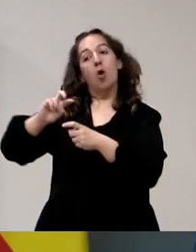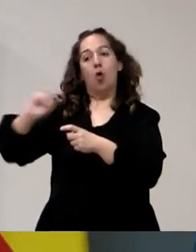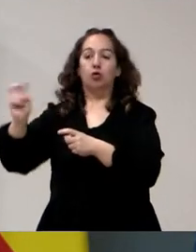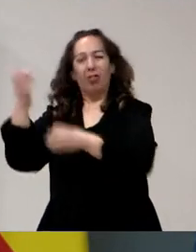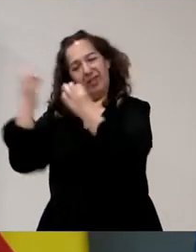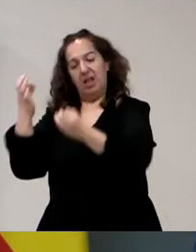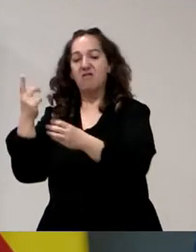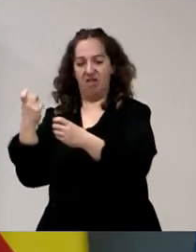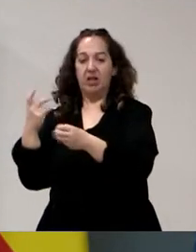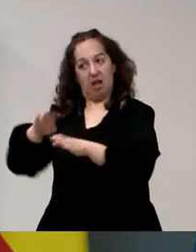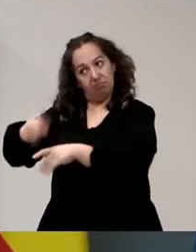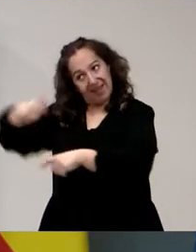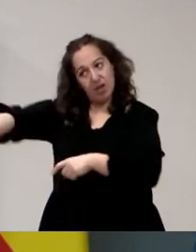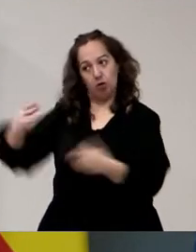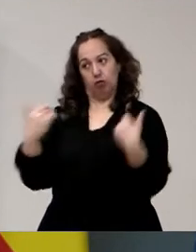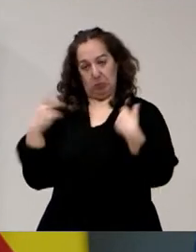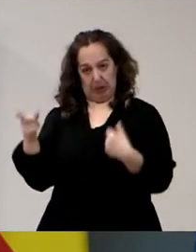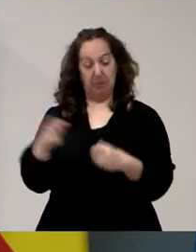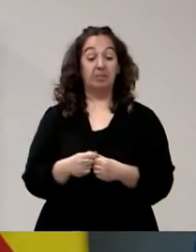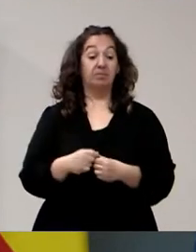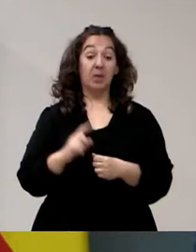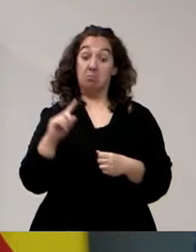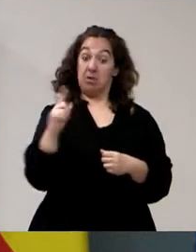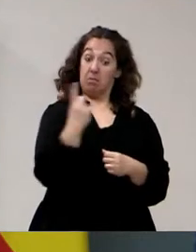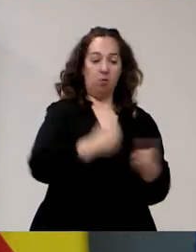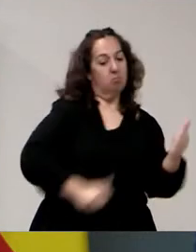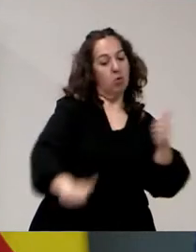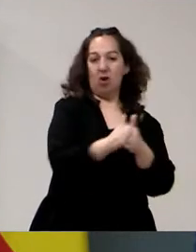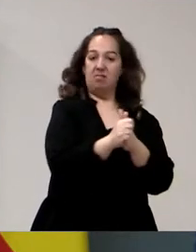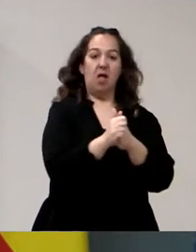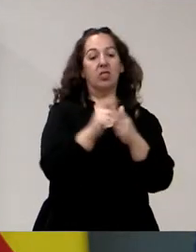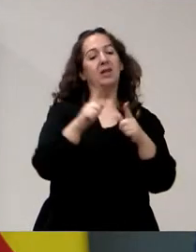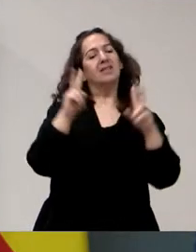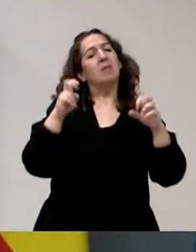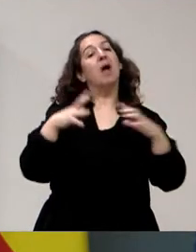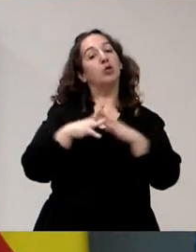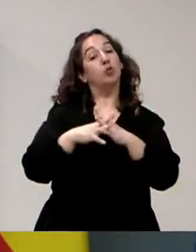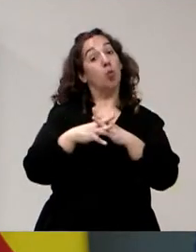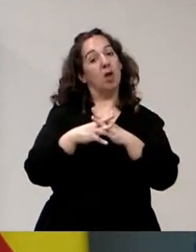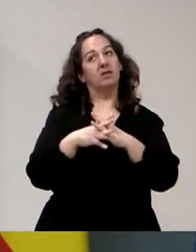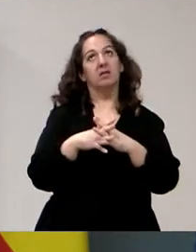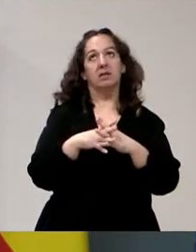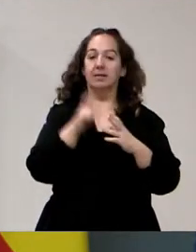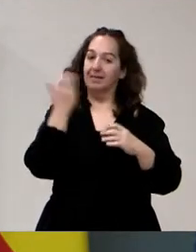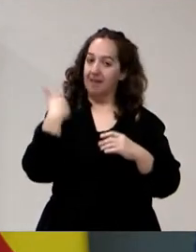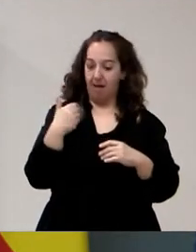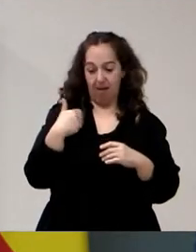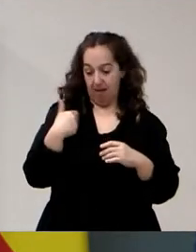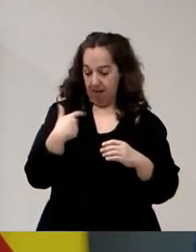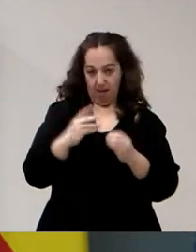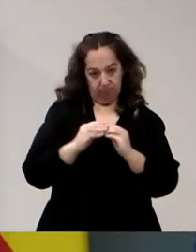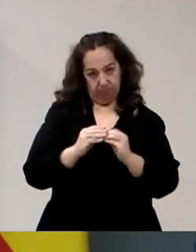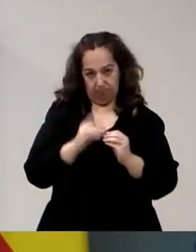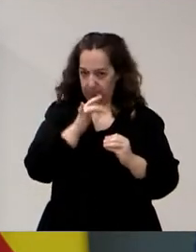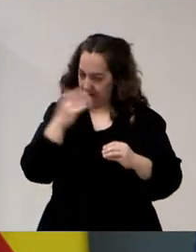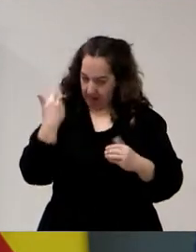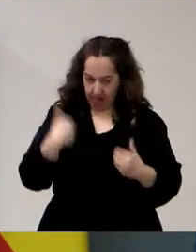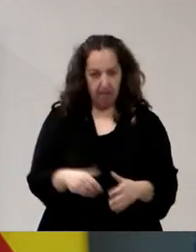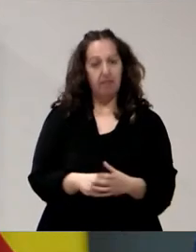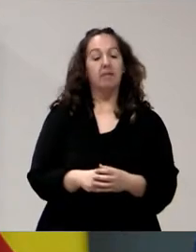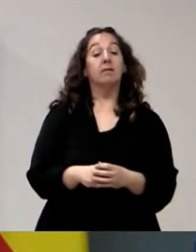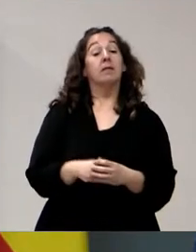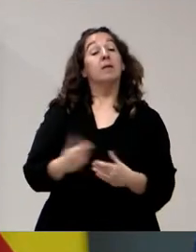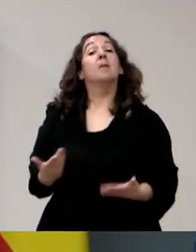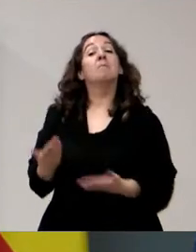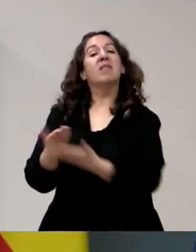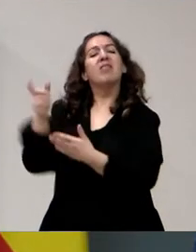detalle en primera instancia y en relación con las infraestructuras que ya están en este momento en ejecución le he